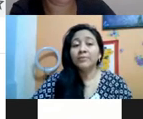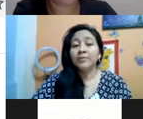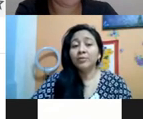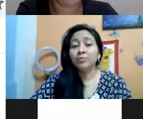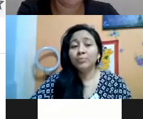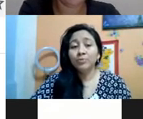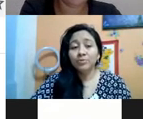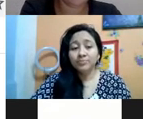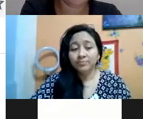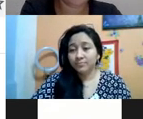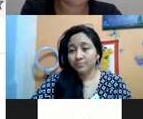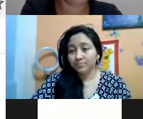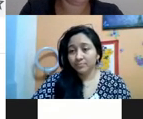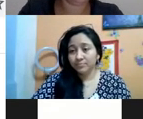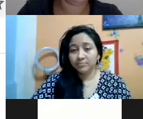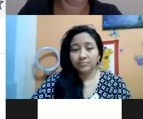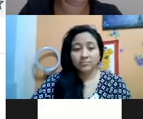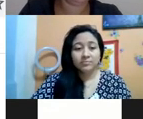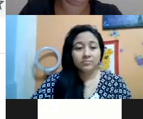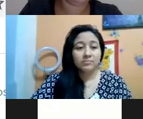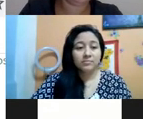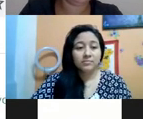Puntuación por defecto, un punto.